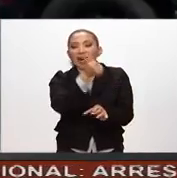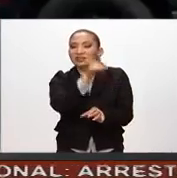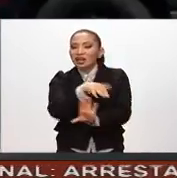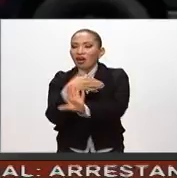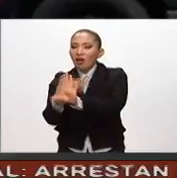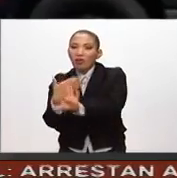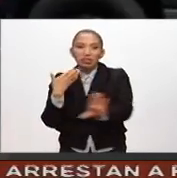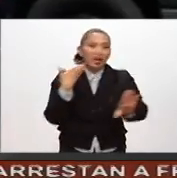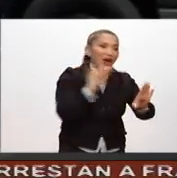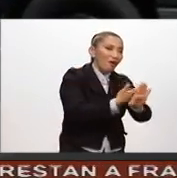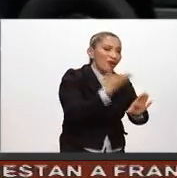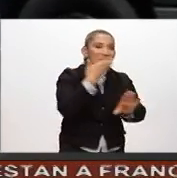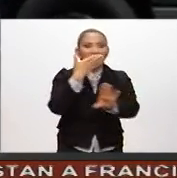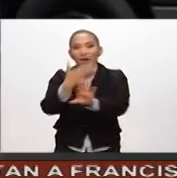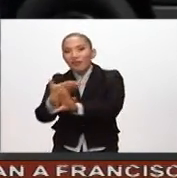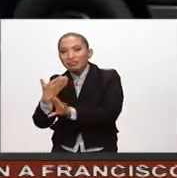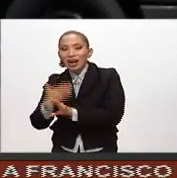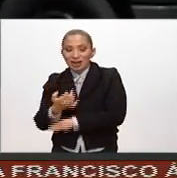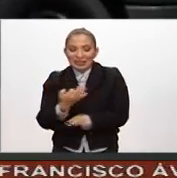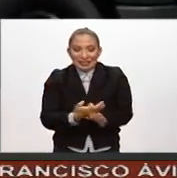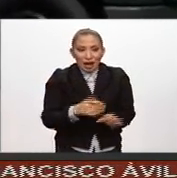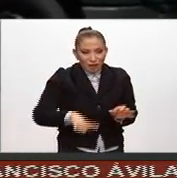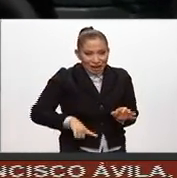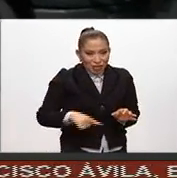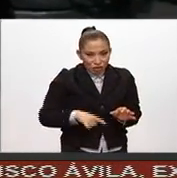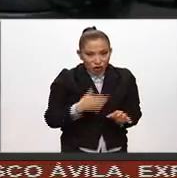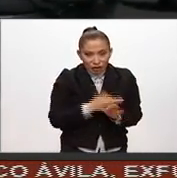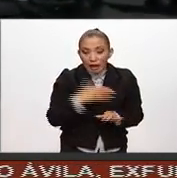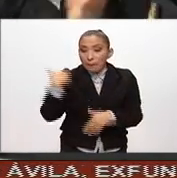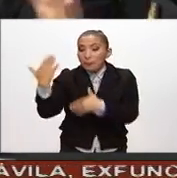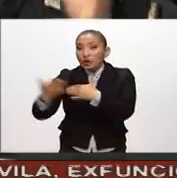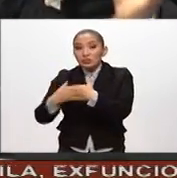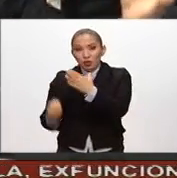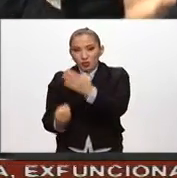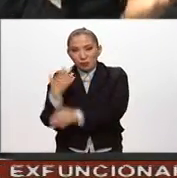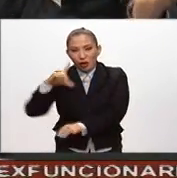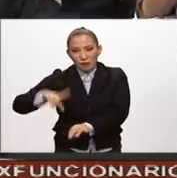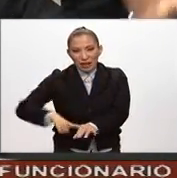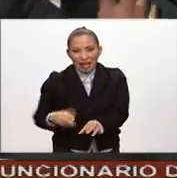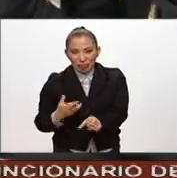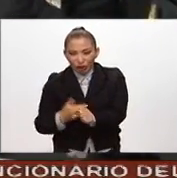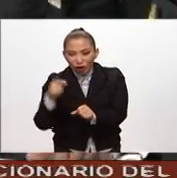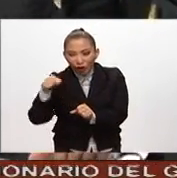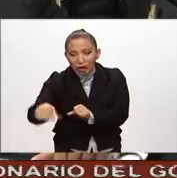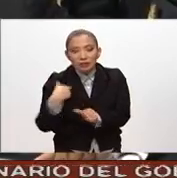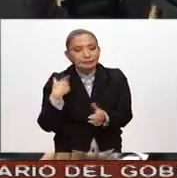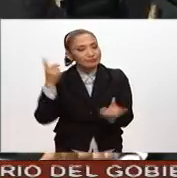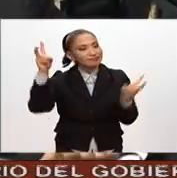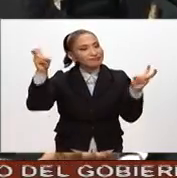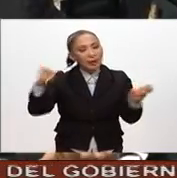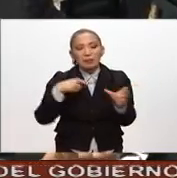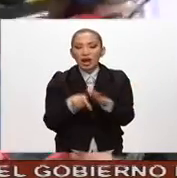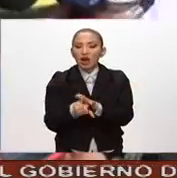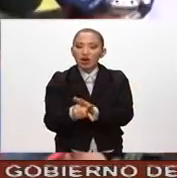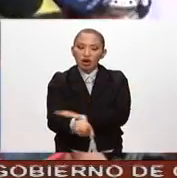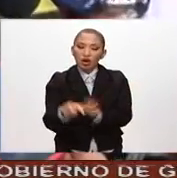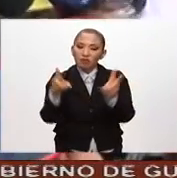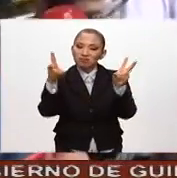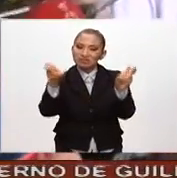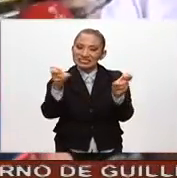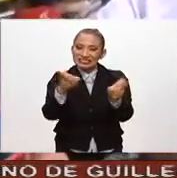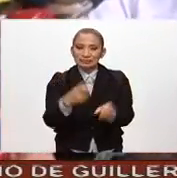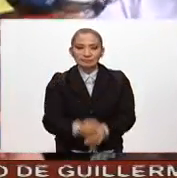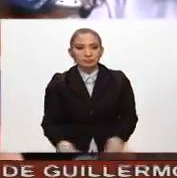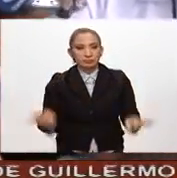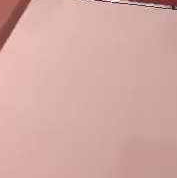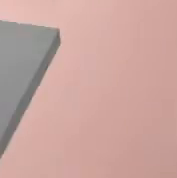cruzado entre el actual gobernador, el próximo gobernador, donde el asunto de la corrupción es el punto central.